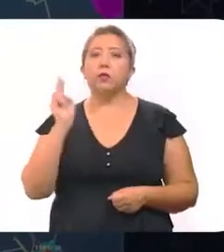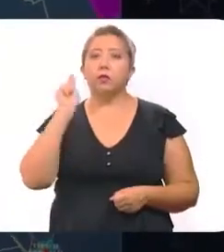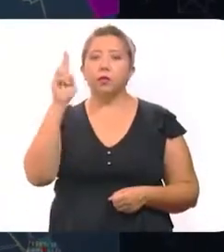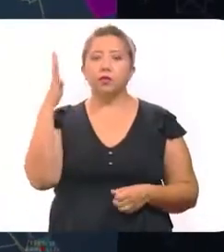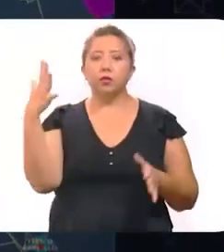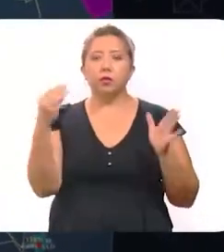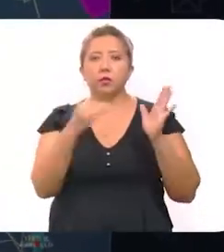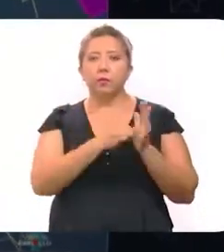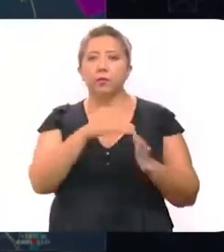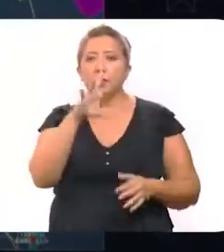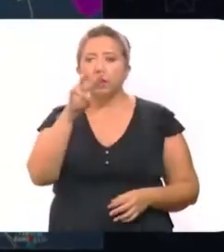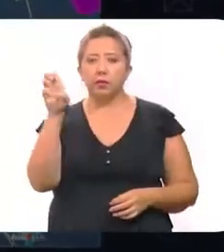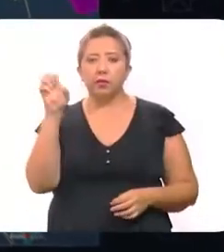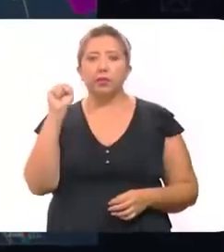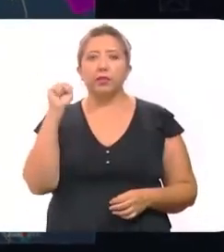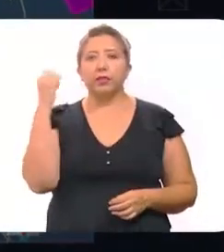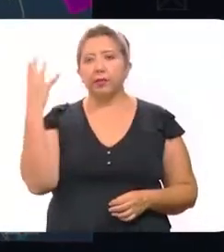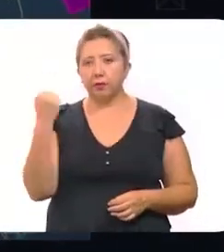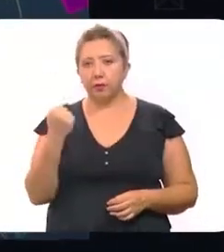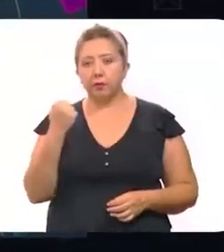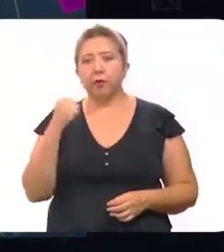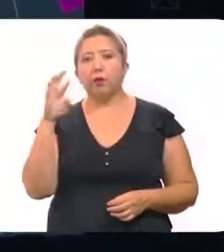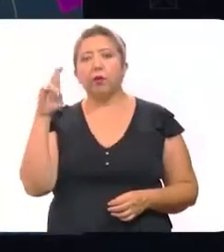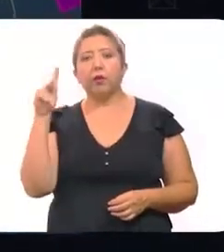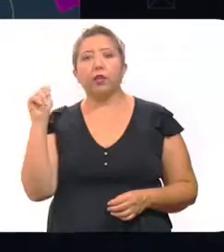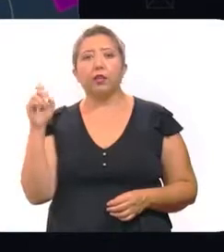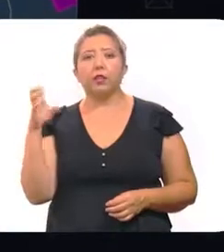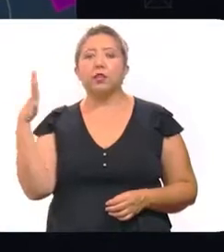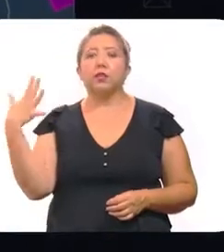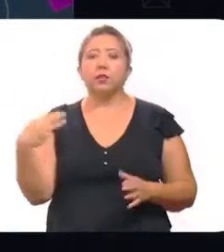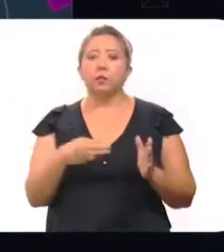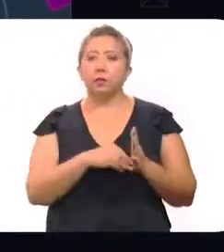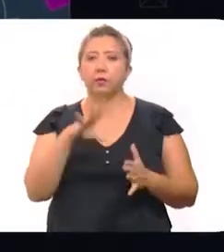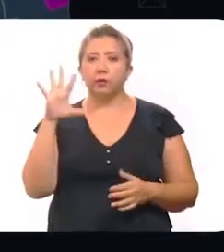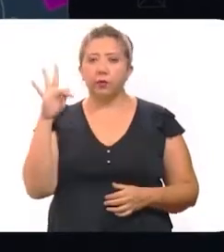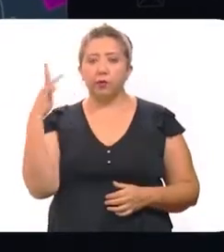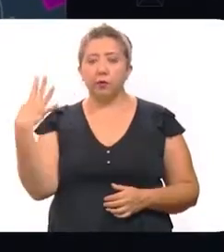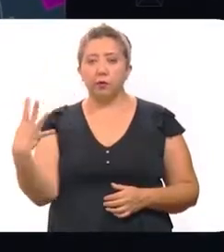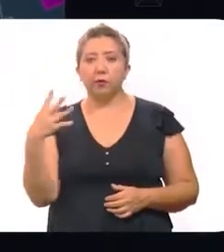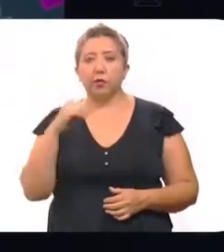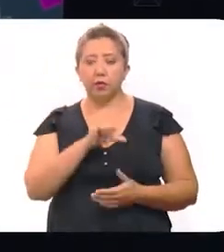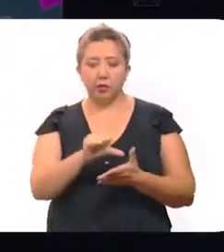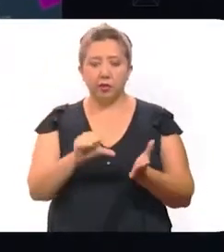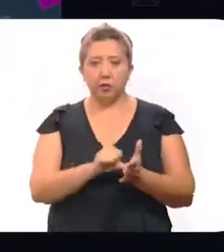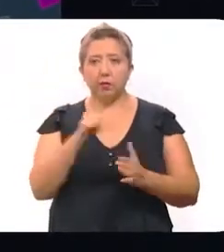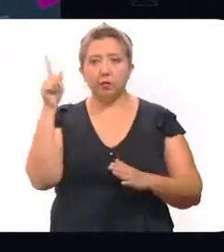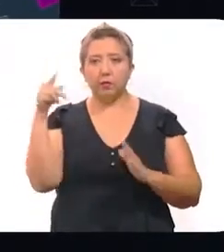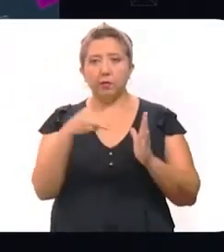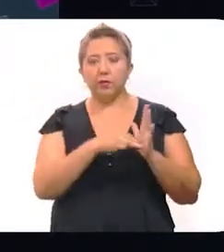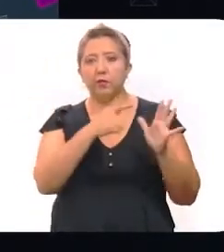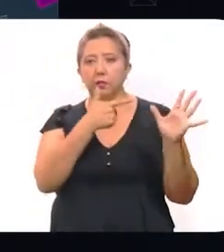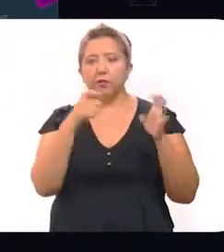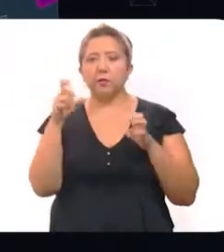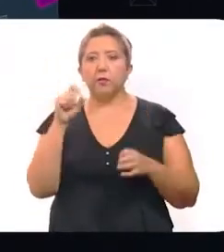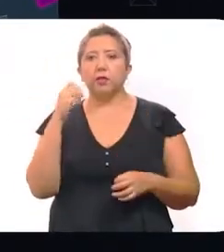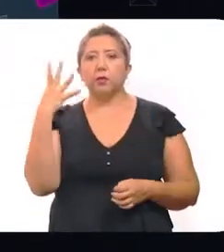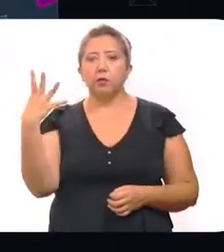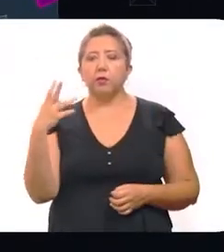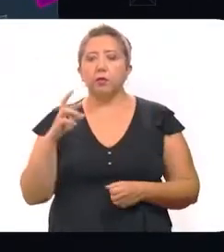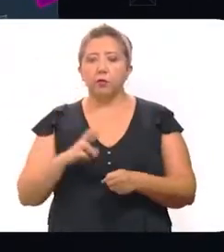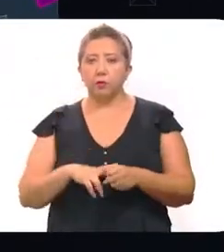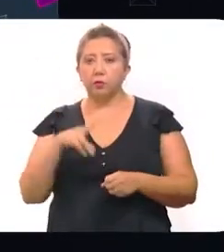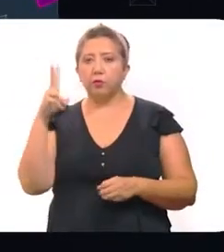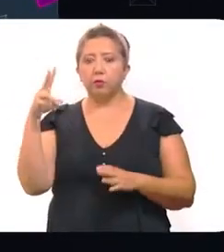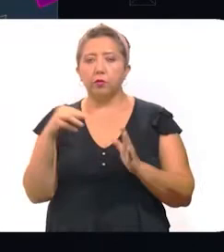norte 5.369, en la zona oriente 5.044, en la zona centro 1.724, en la zona